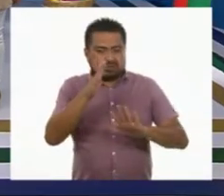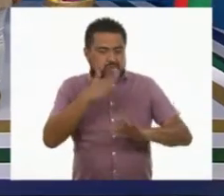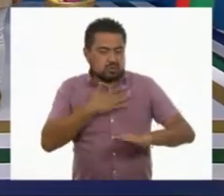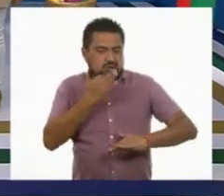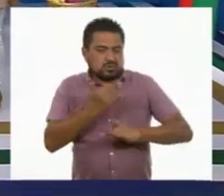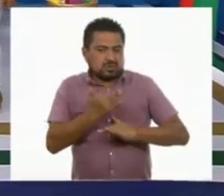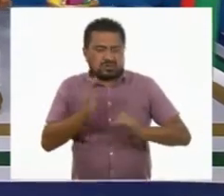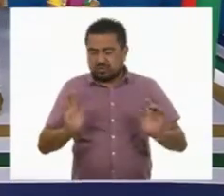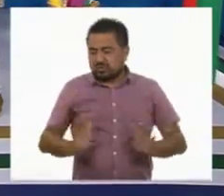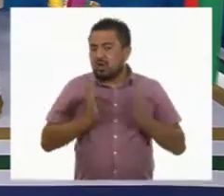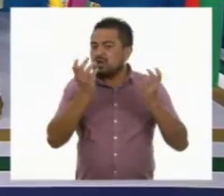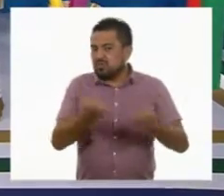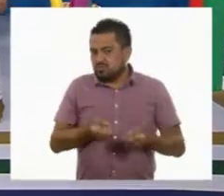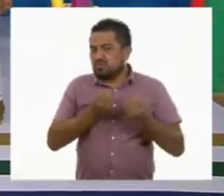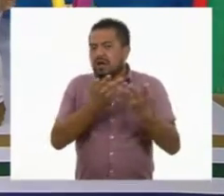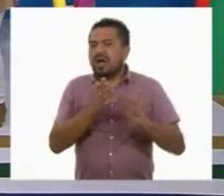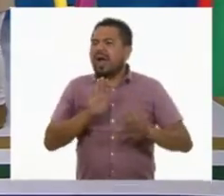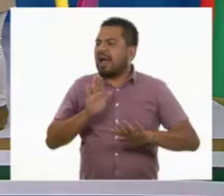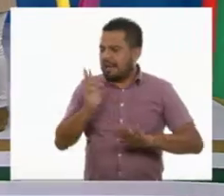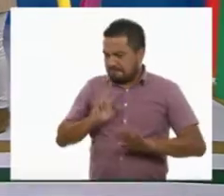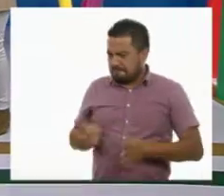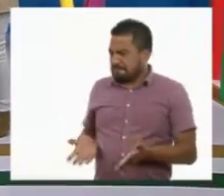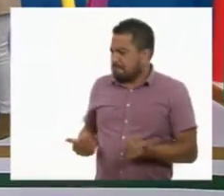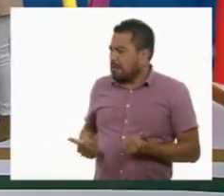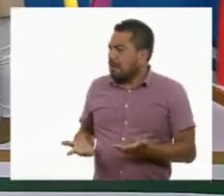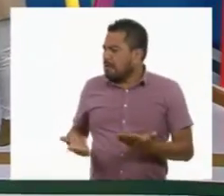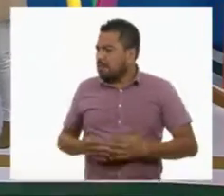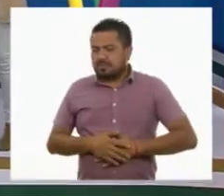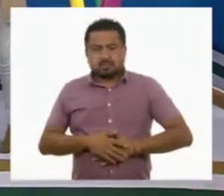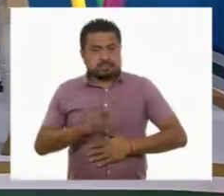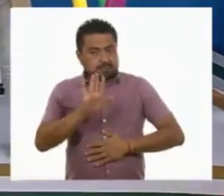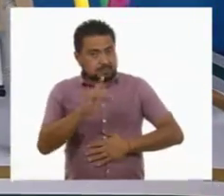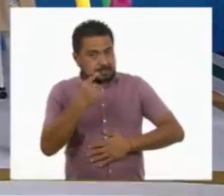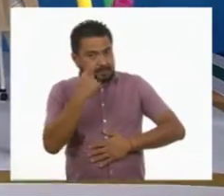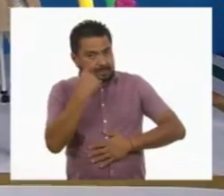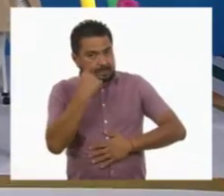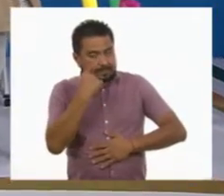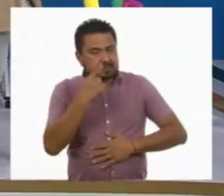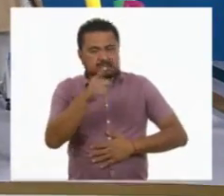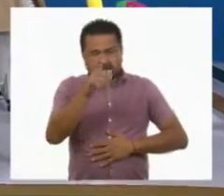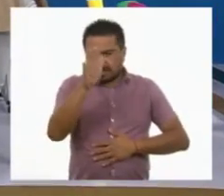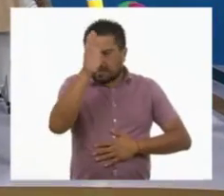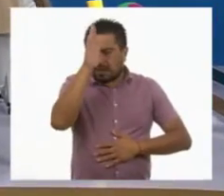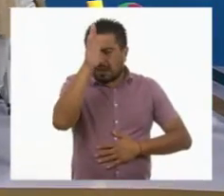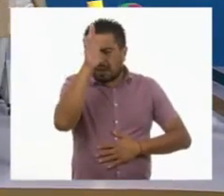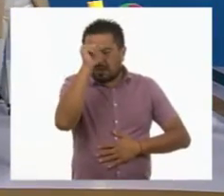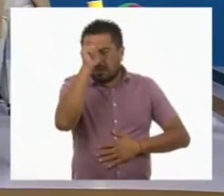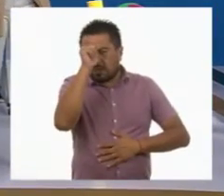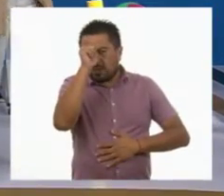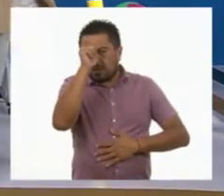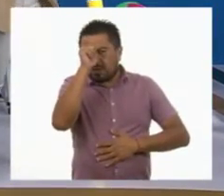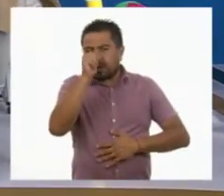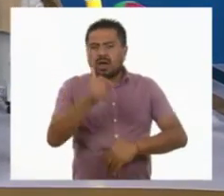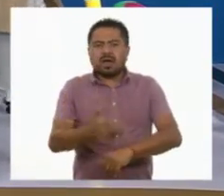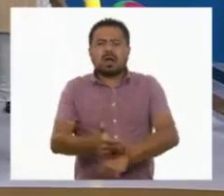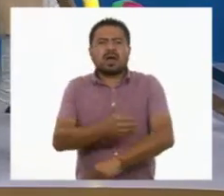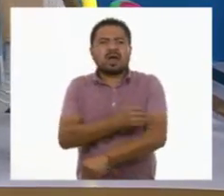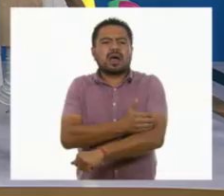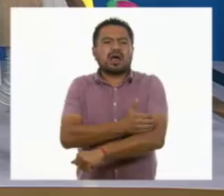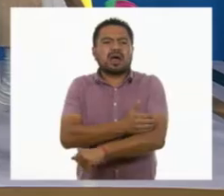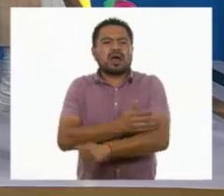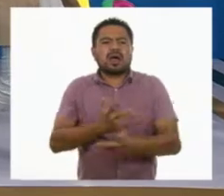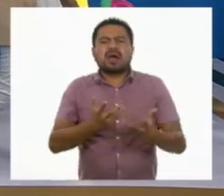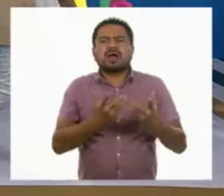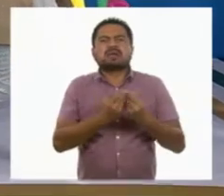una sorpresa. A ver, estoy atento. Pues, fíjate que te acuerdas de quienes nos acompañaron la